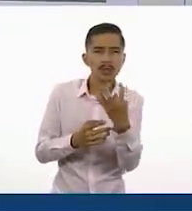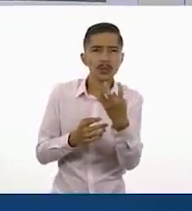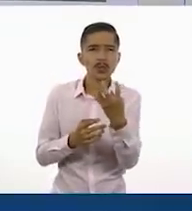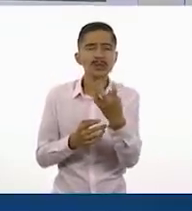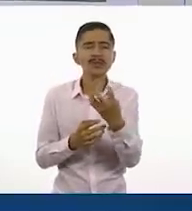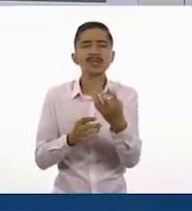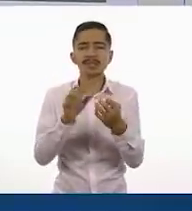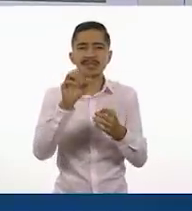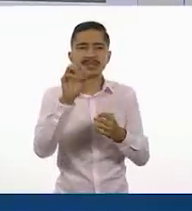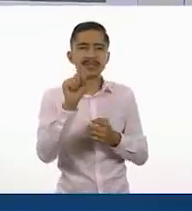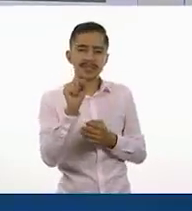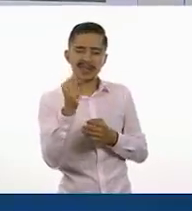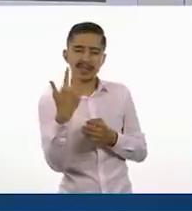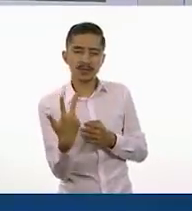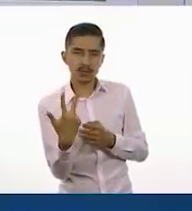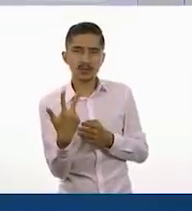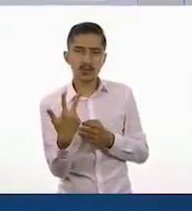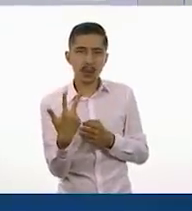para